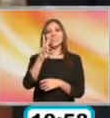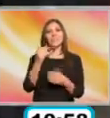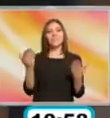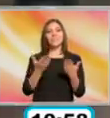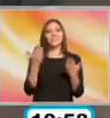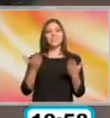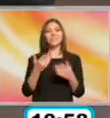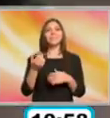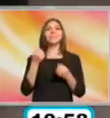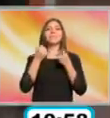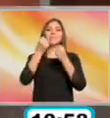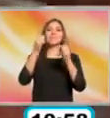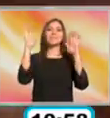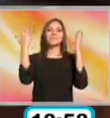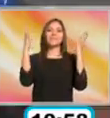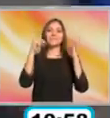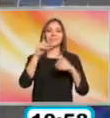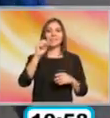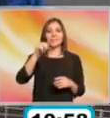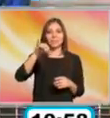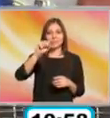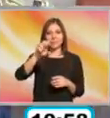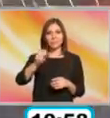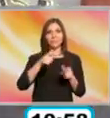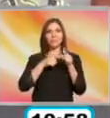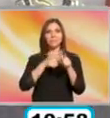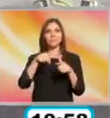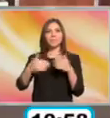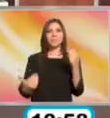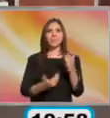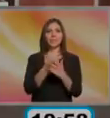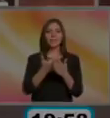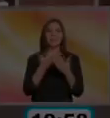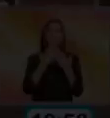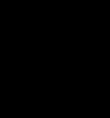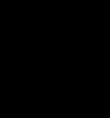Fuerte el aplauso para los mismos que estuvieron con Gracias, nosotros muchas esta gracias. mañana. Adelante, compañeros.